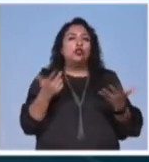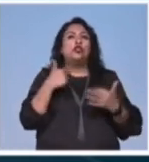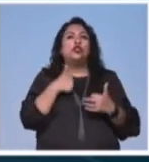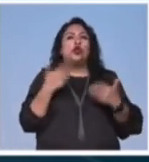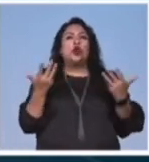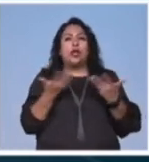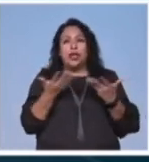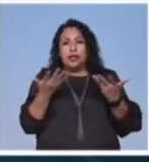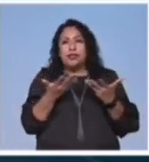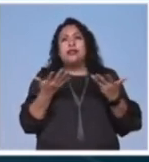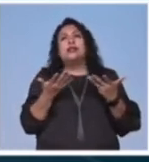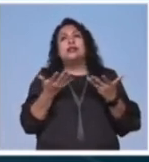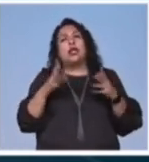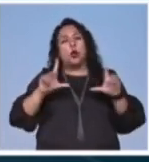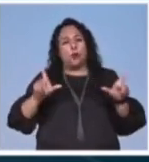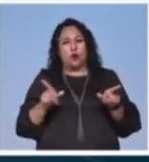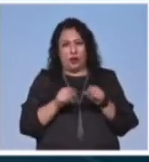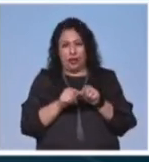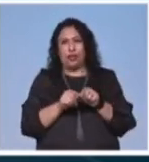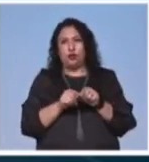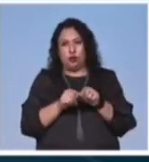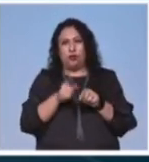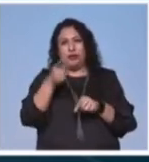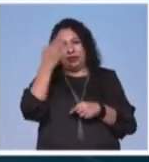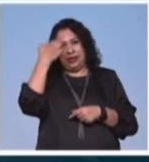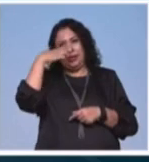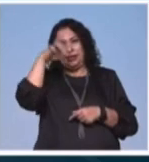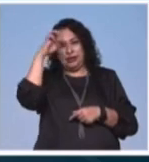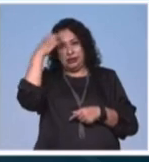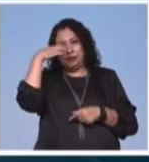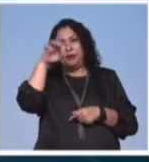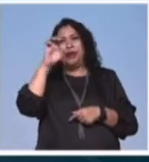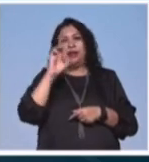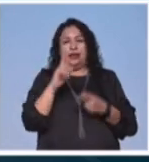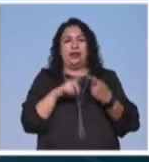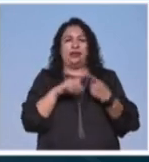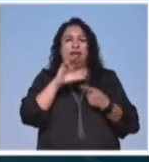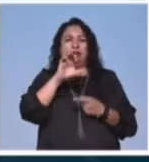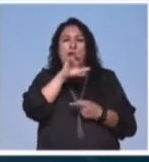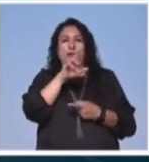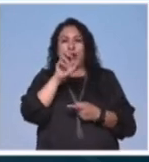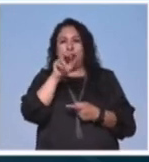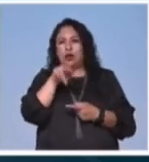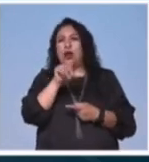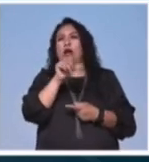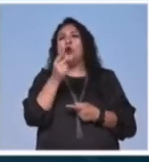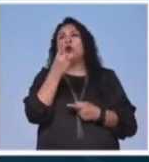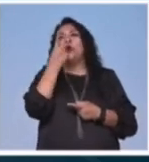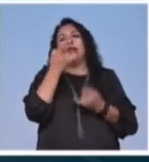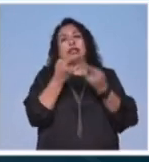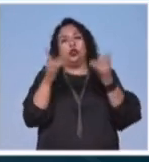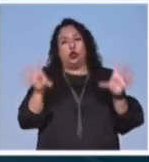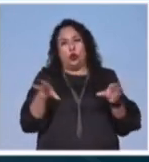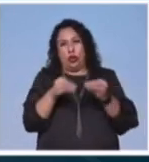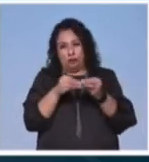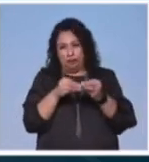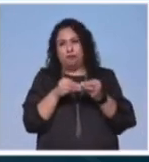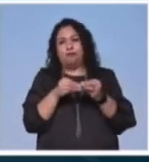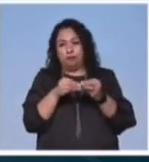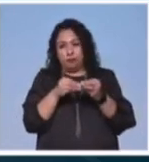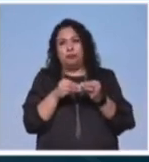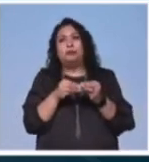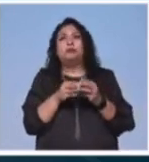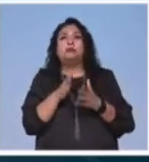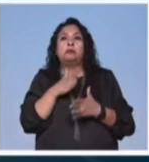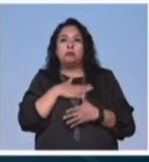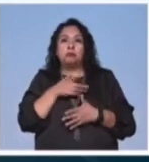hice fue como un poco resumir, digamos, esta experiencia de cimarronaje en una sola historia. Y